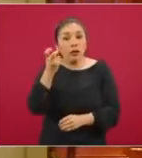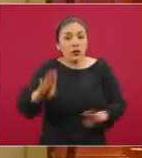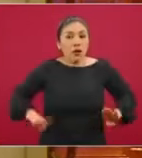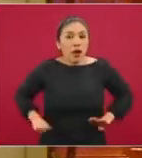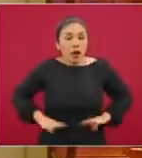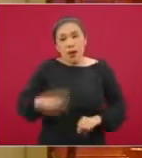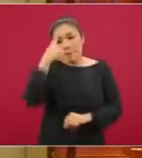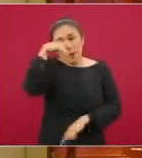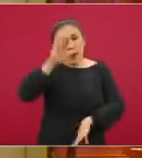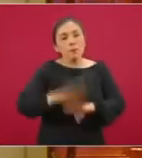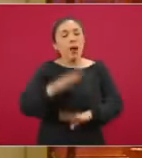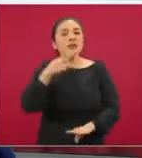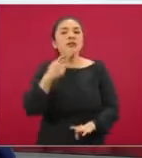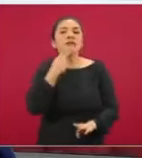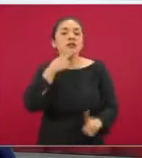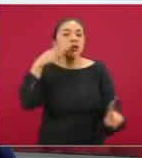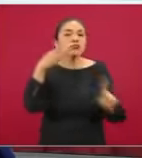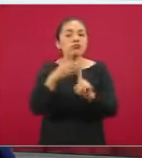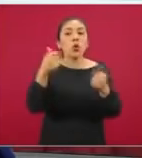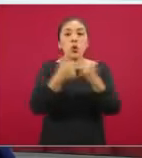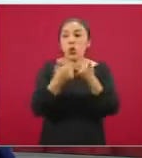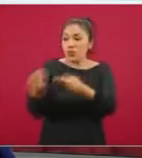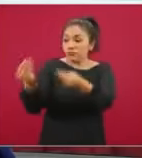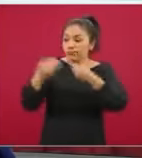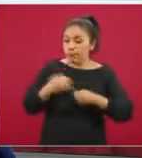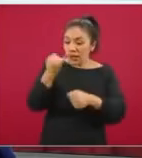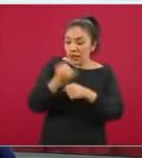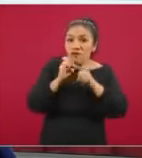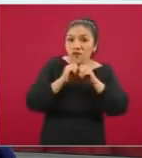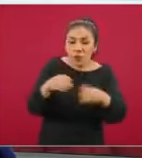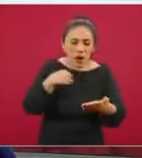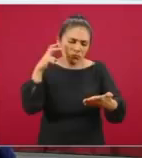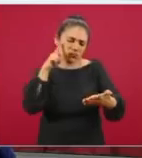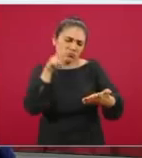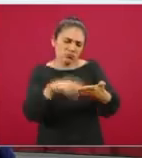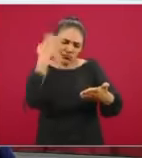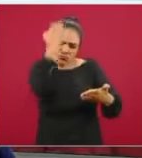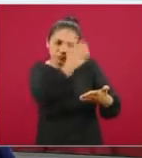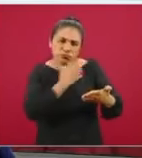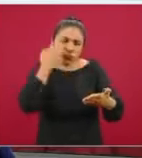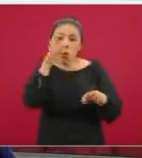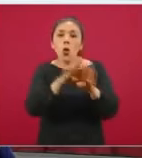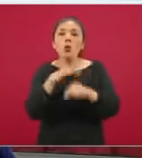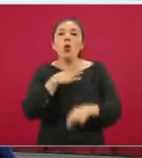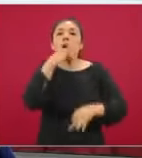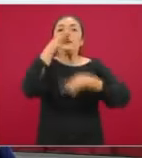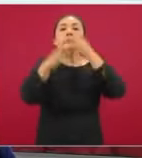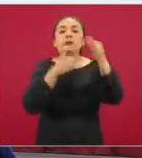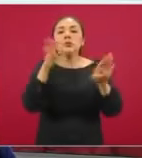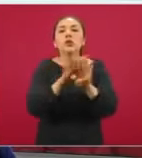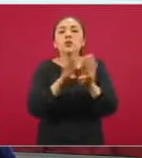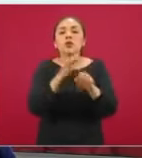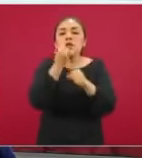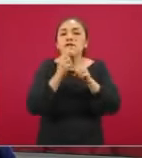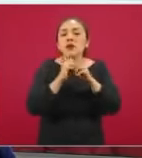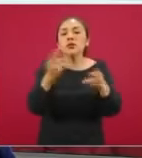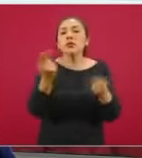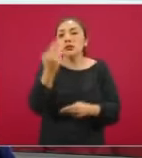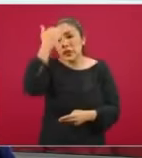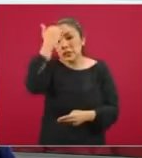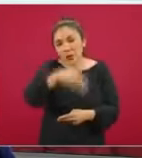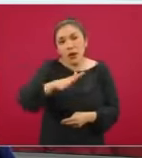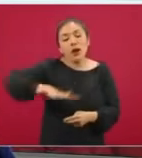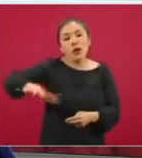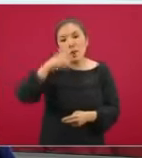con el mayor objetivo que es, al tener la información, analizarla y emitir los principales productos informativos, pues